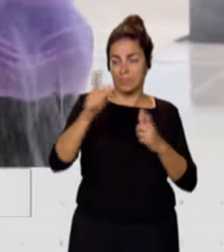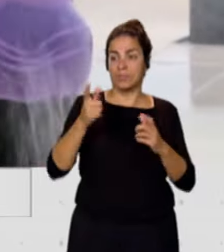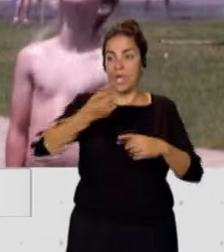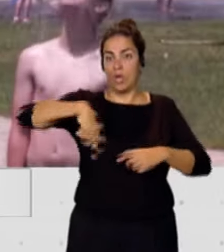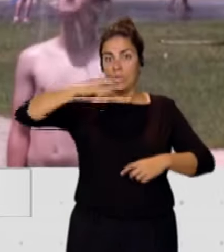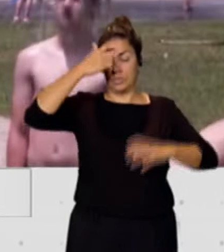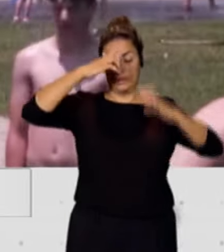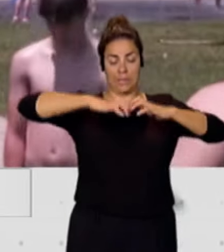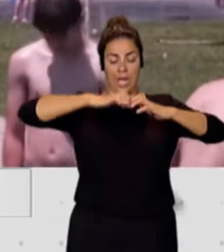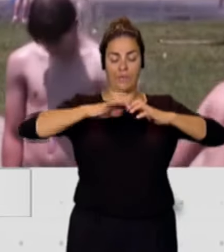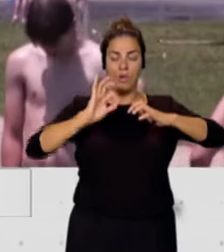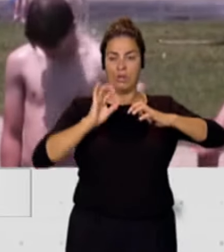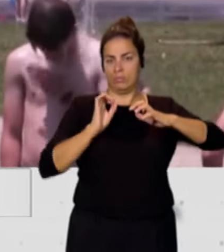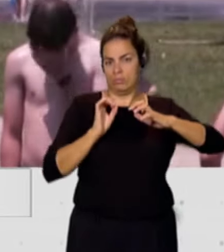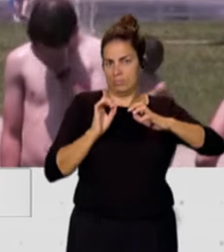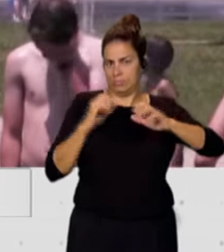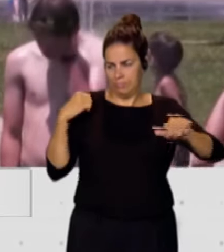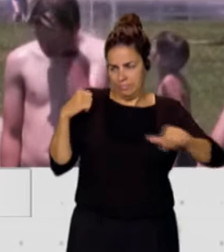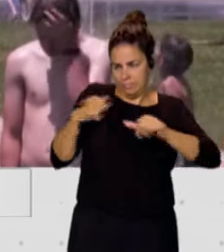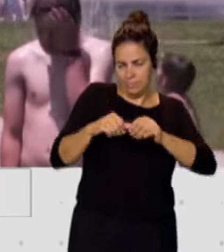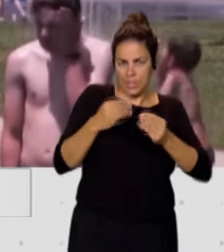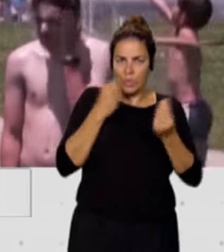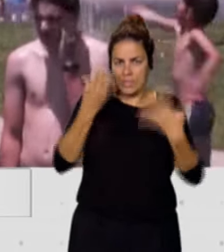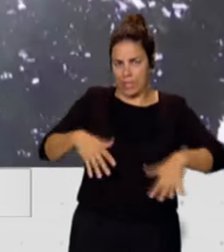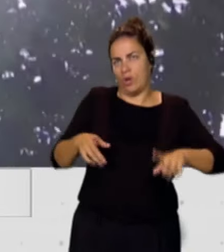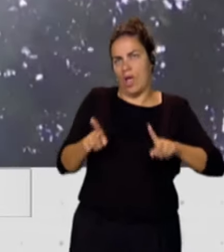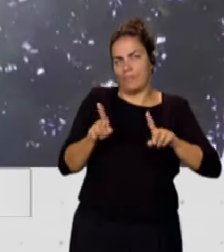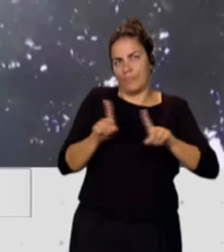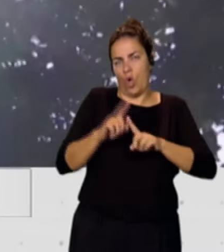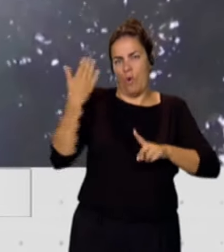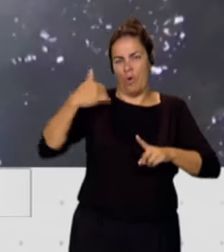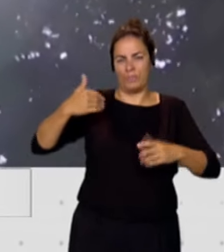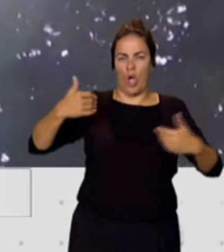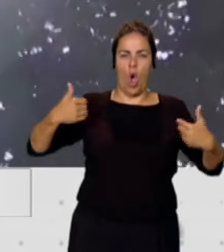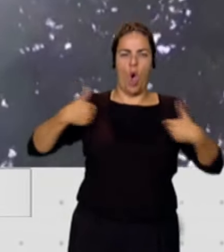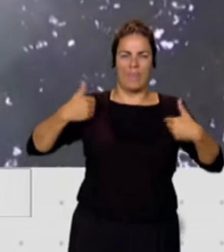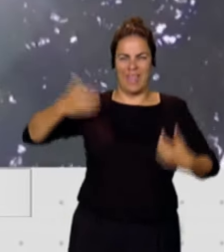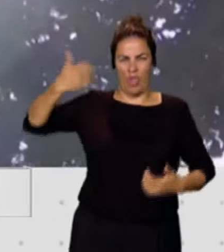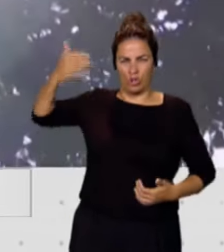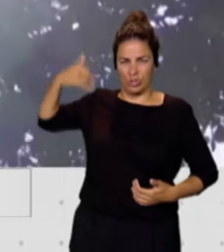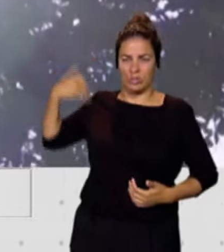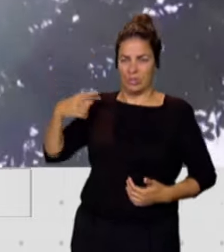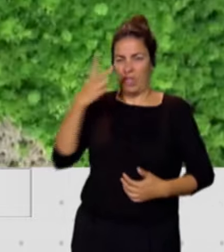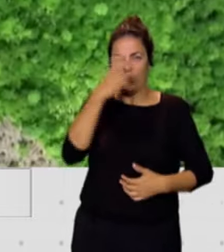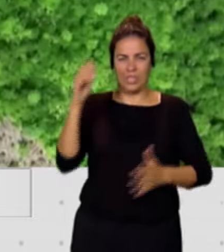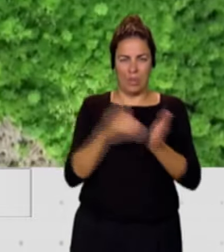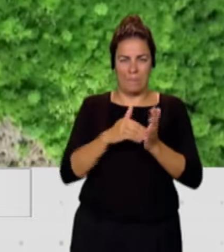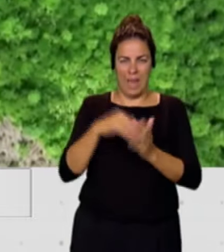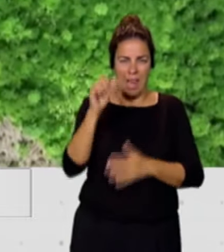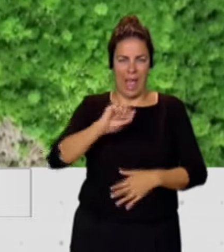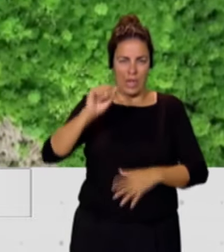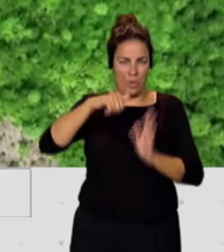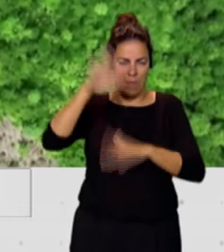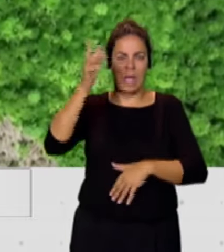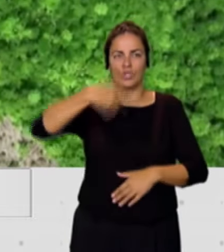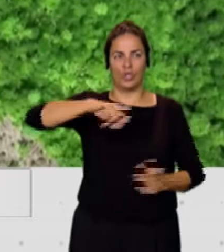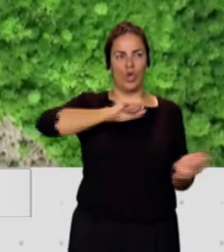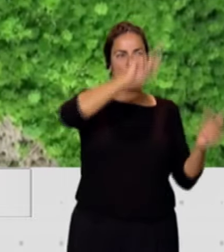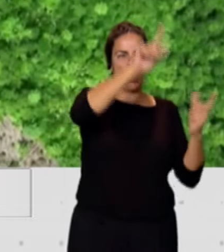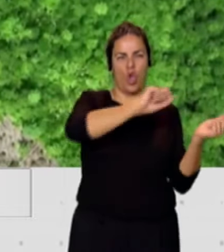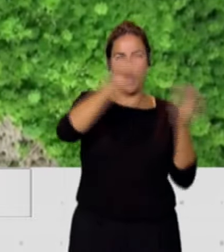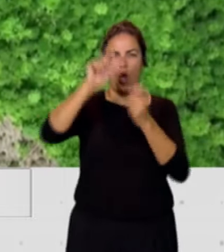Bueno realmente la mayor parte de nuestra historia como minidos más de 200,000 años éramos nómadas no y sedentarios hemos ido muy poco tiempo Entonces